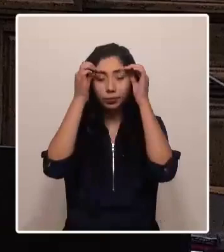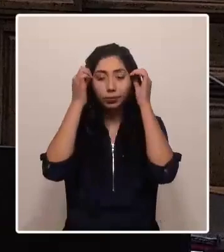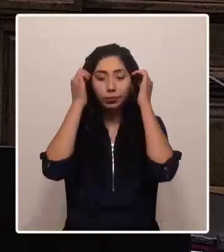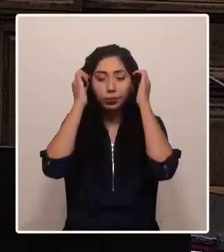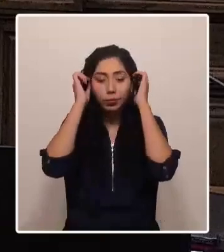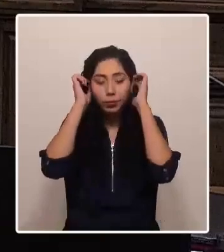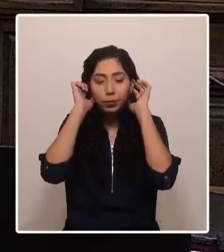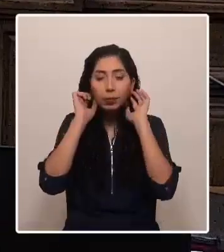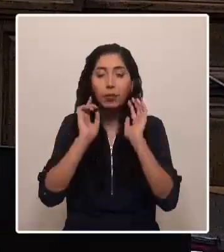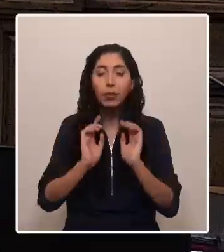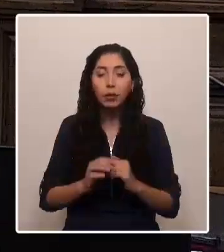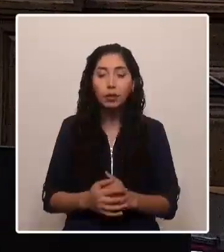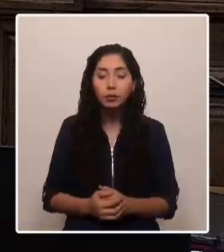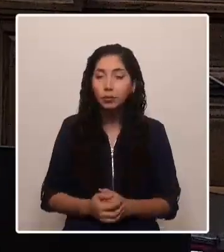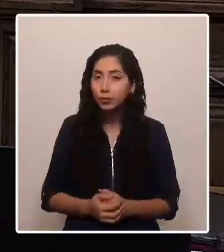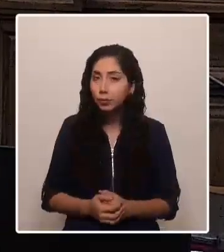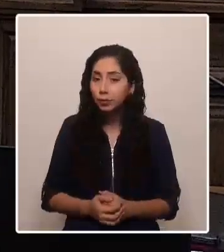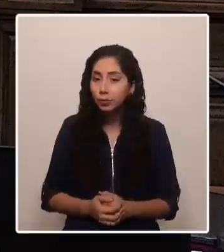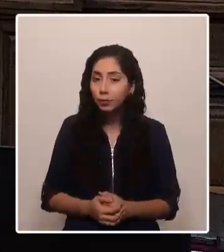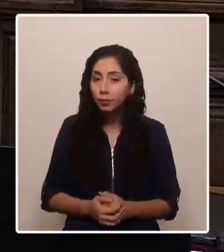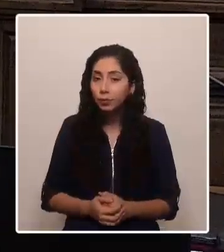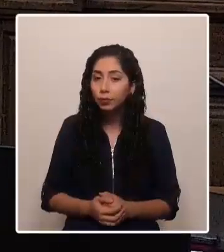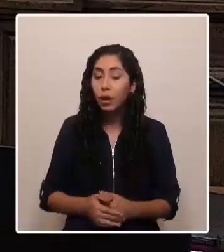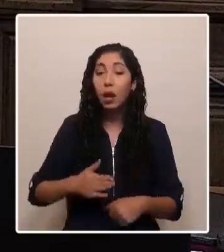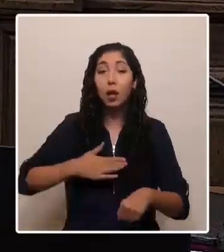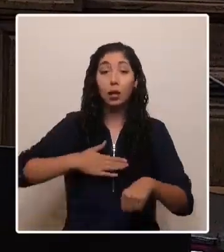Minuto al Peñi Alexis Caiwan.